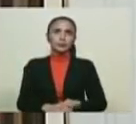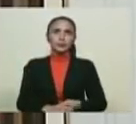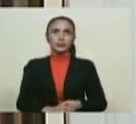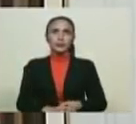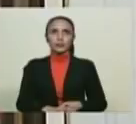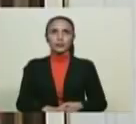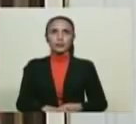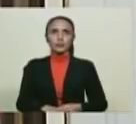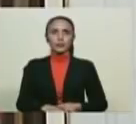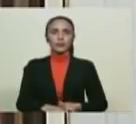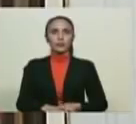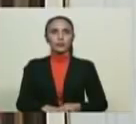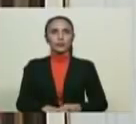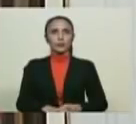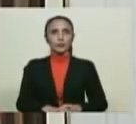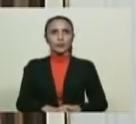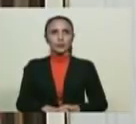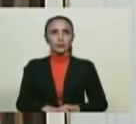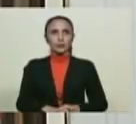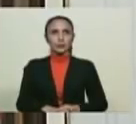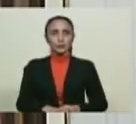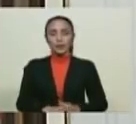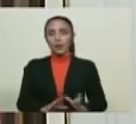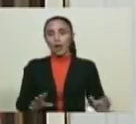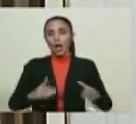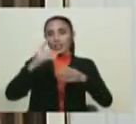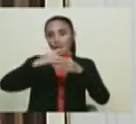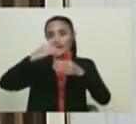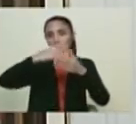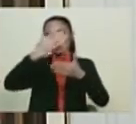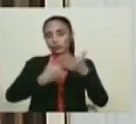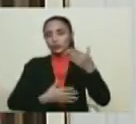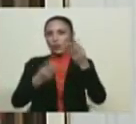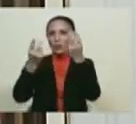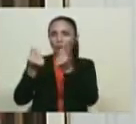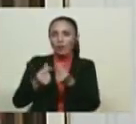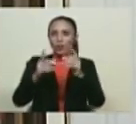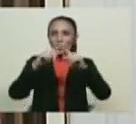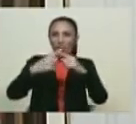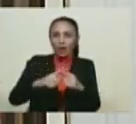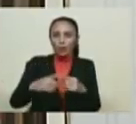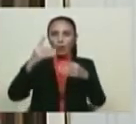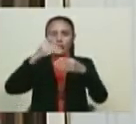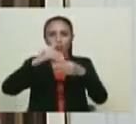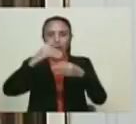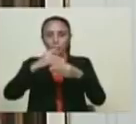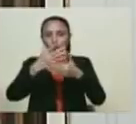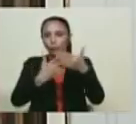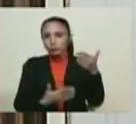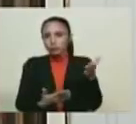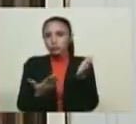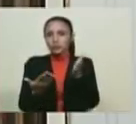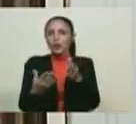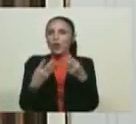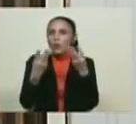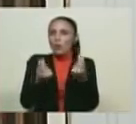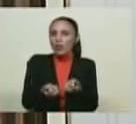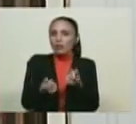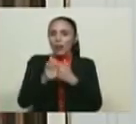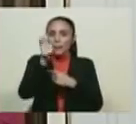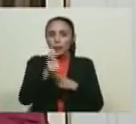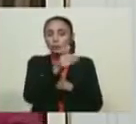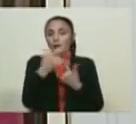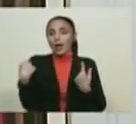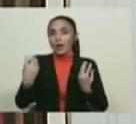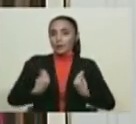Retomemos todo el tema del censo de migrantes, ¿no? El tratamiento de migrantes, todo